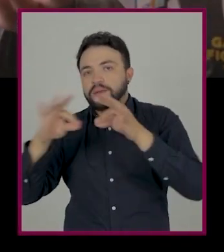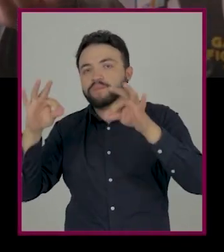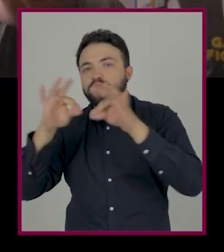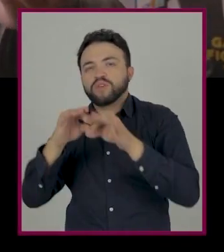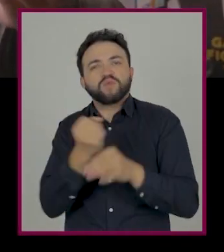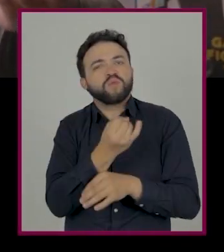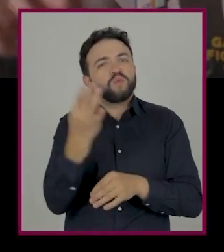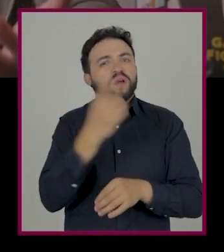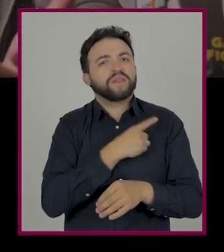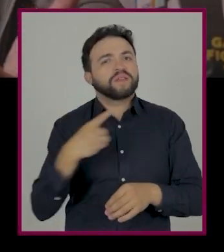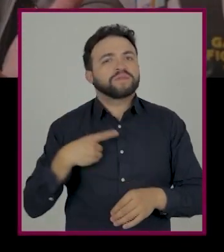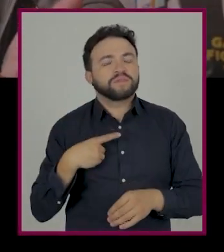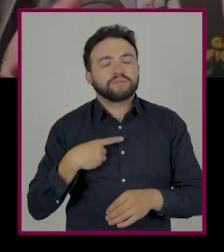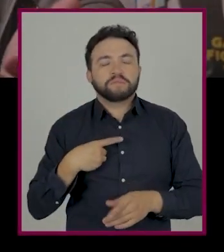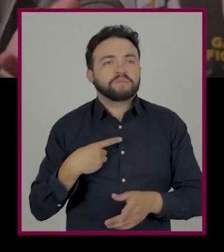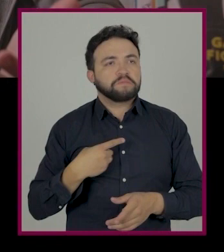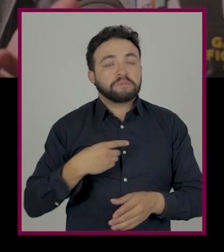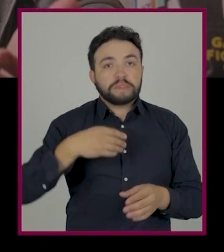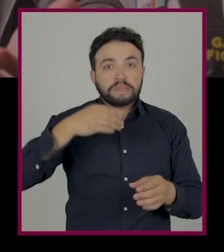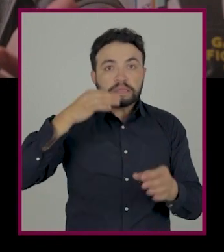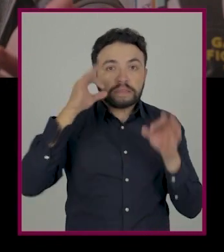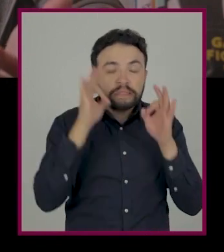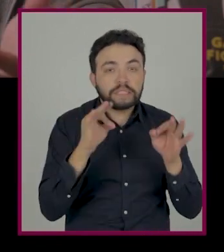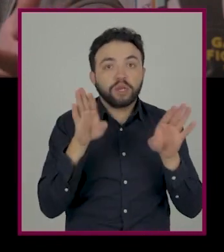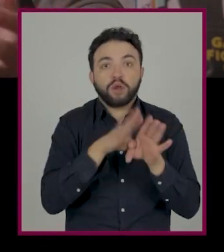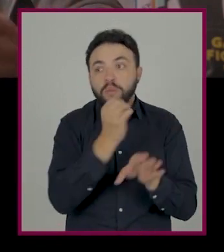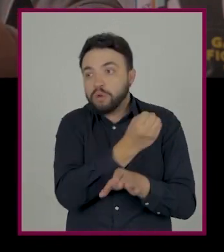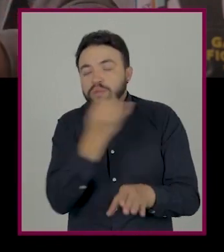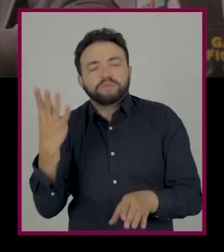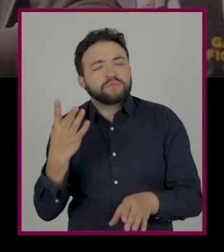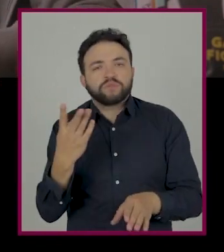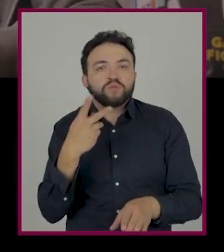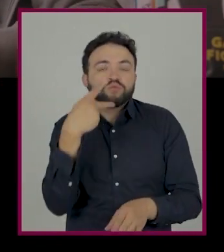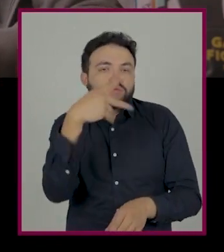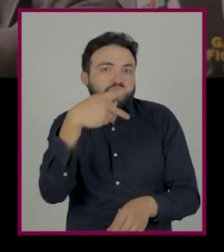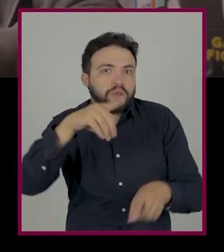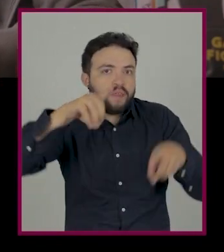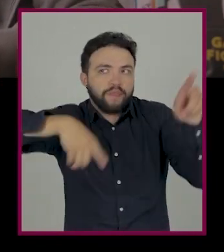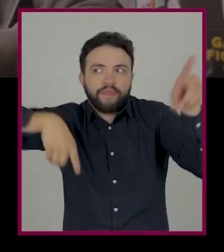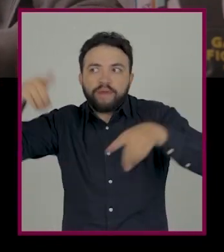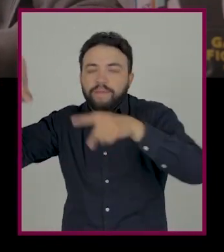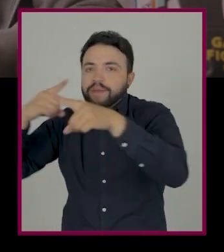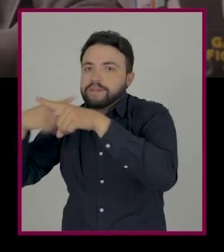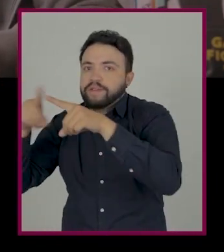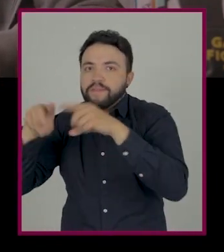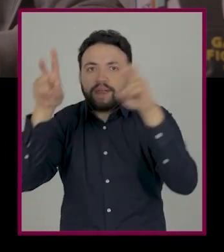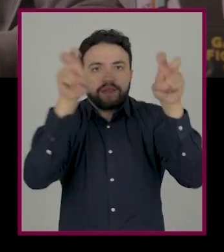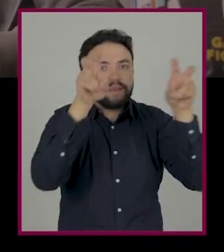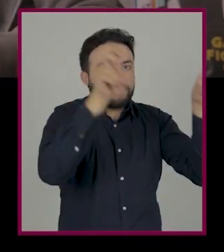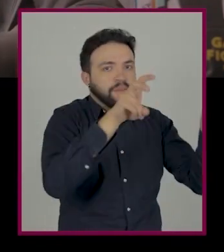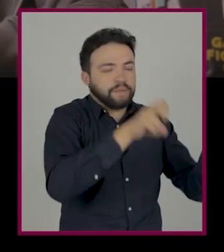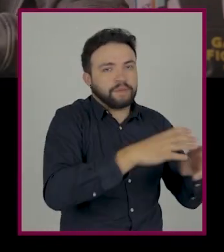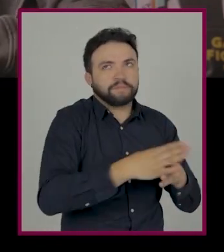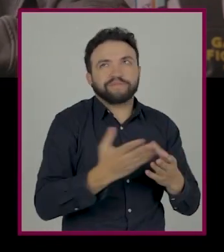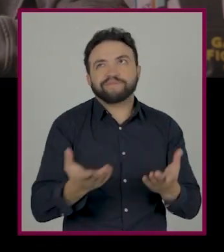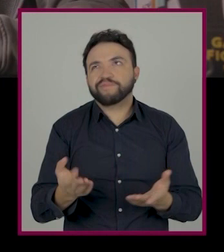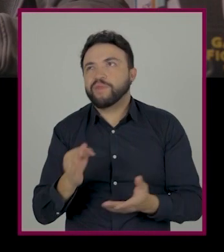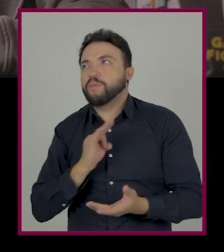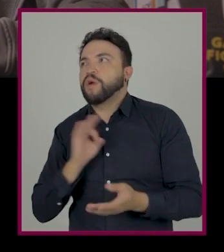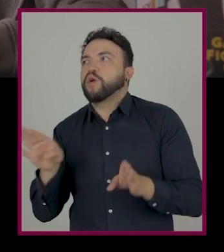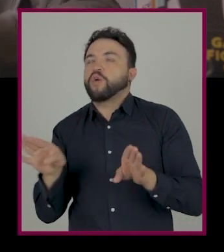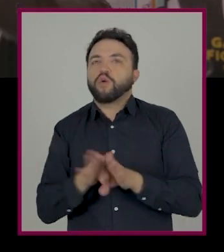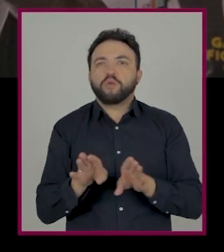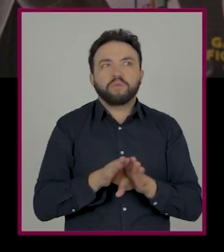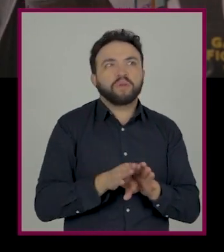principales. ¿Cuántas deben ser? No es necesario un número, depende de ti y de cómo quieras abordarlo. Pues creo que sería